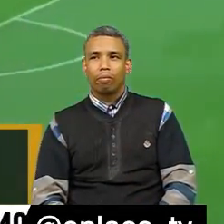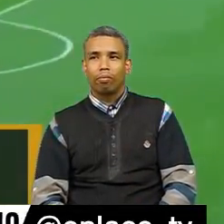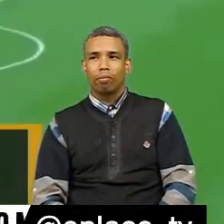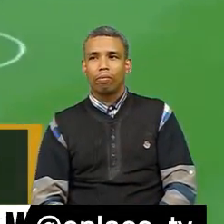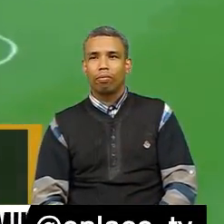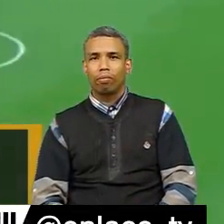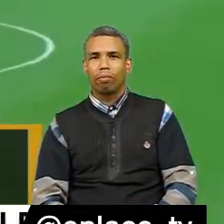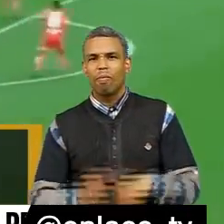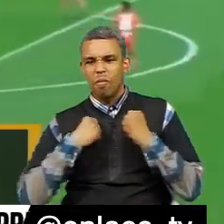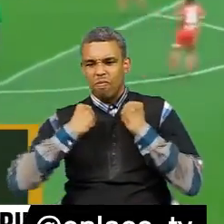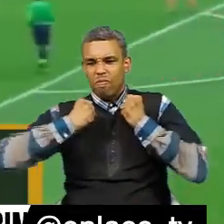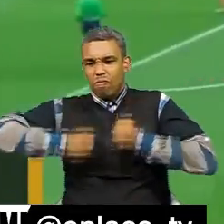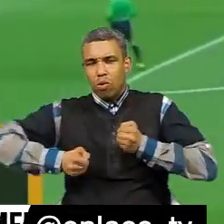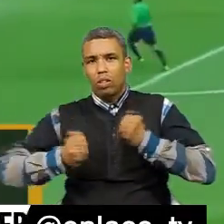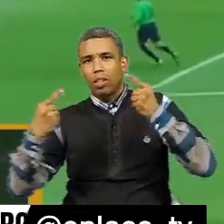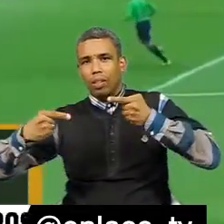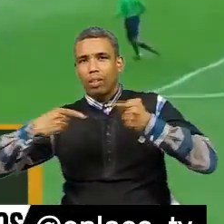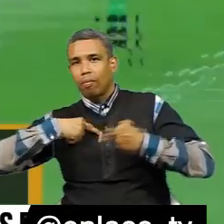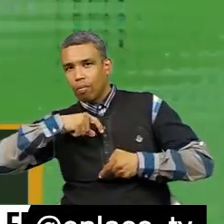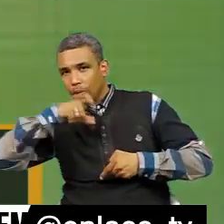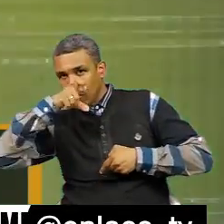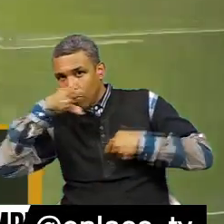Fortaleza 2, Águilas 1.